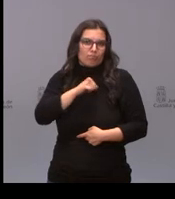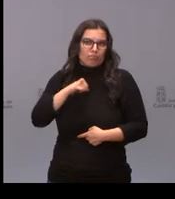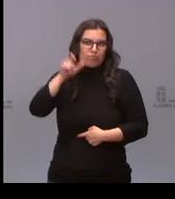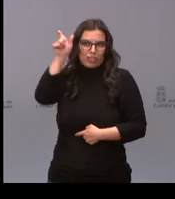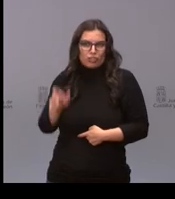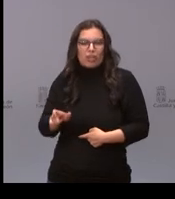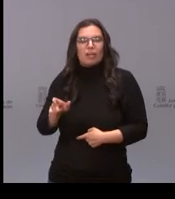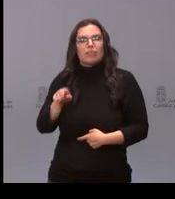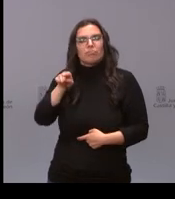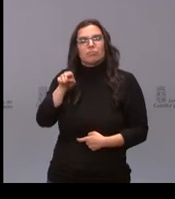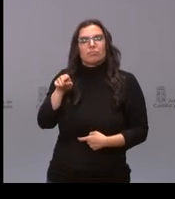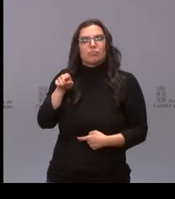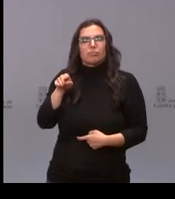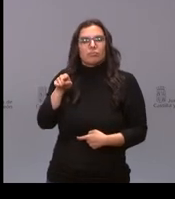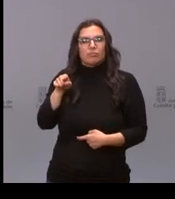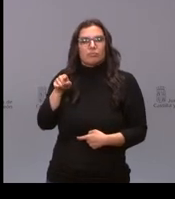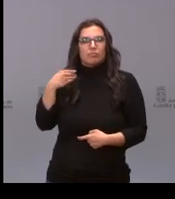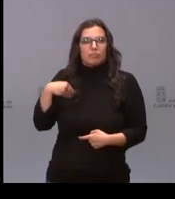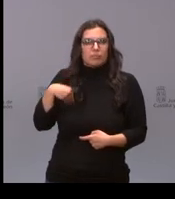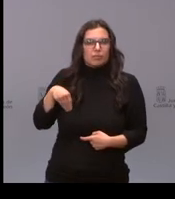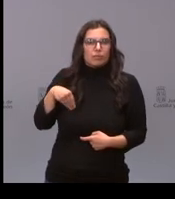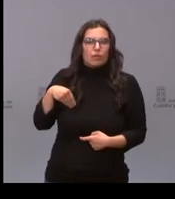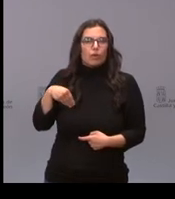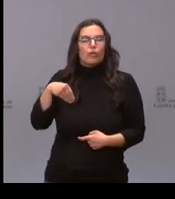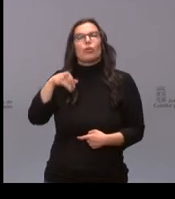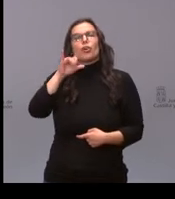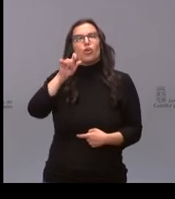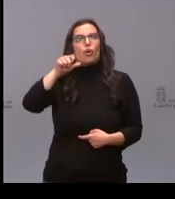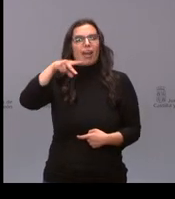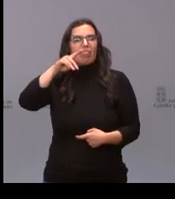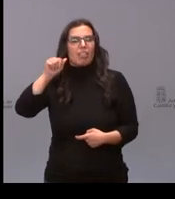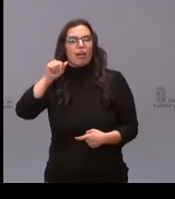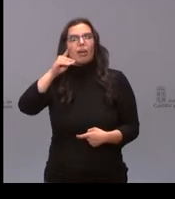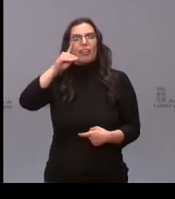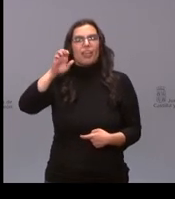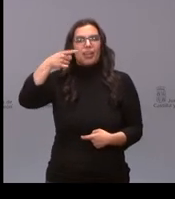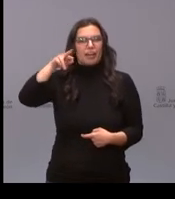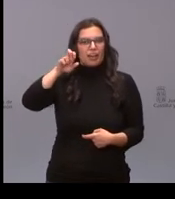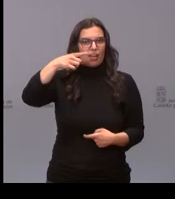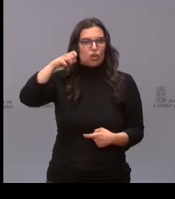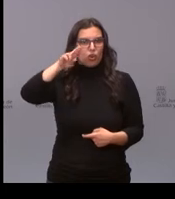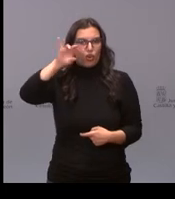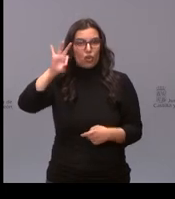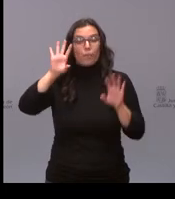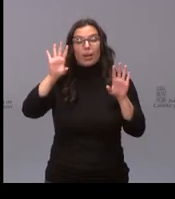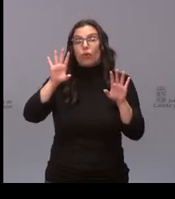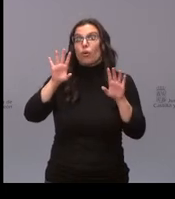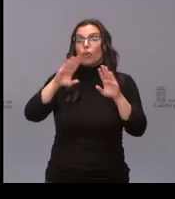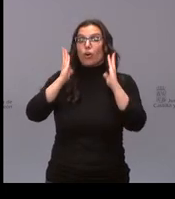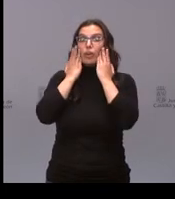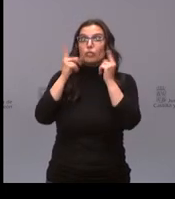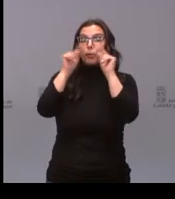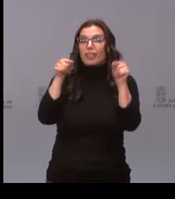la persona de Yolanda de Gregorio. Pero el Congreso Provincial se hará cuando